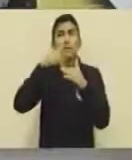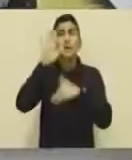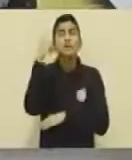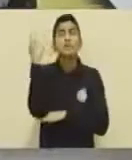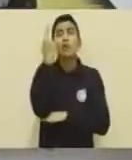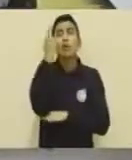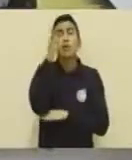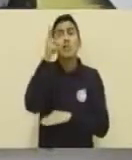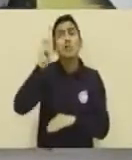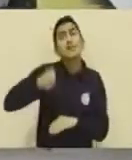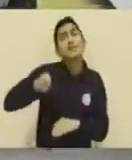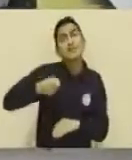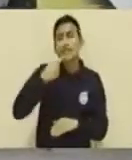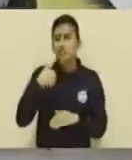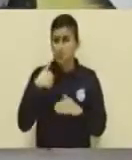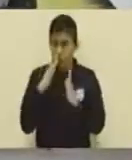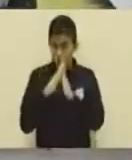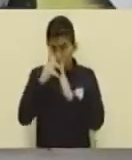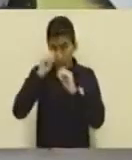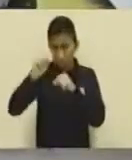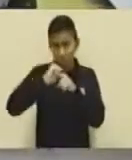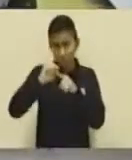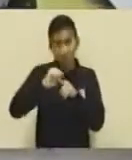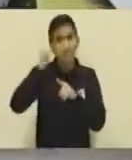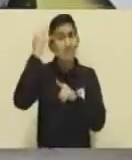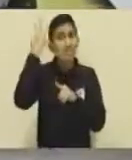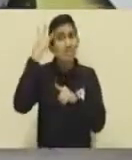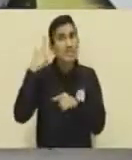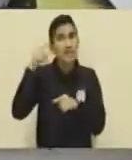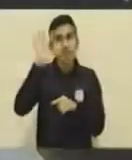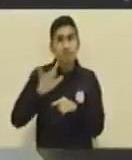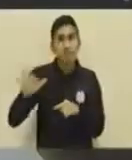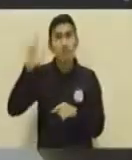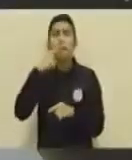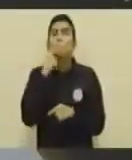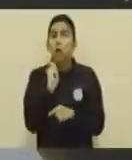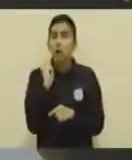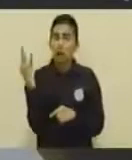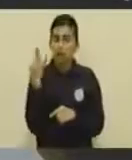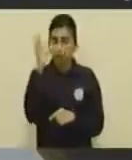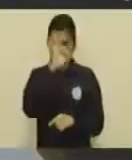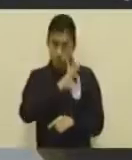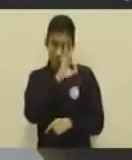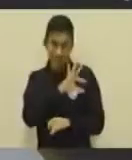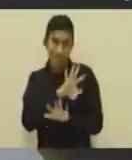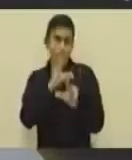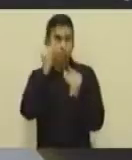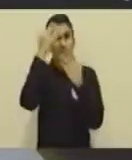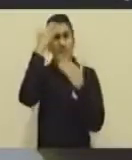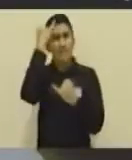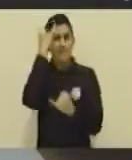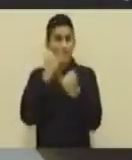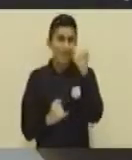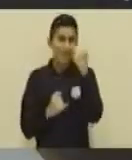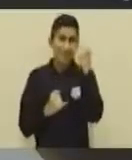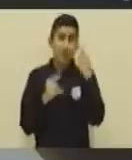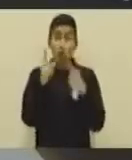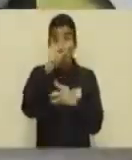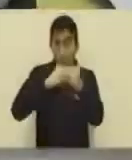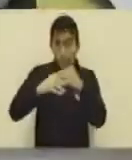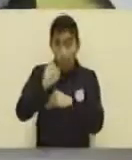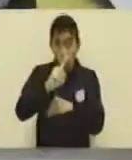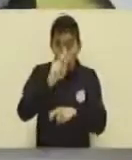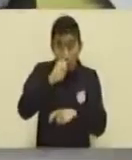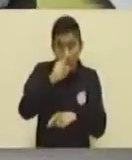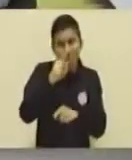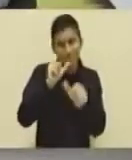lo que la licenciada decía, para que lo puedan poner en práctica diariamente y así mejorar nuestra sociedad. Es así como llegamos al final de este segmento y no le cambie porque ya